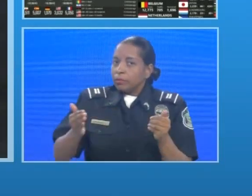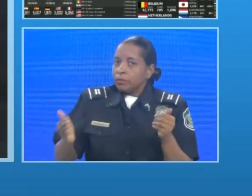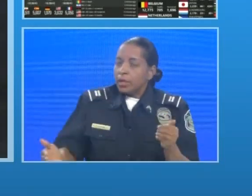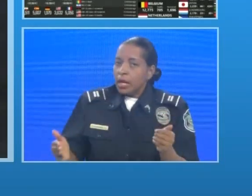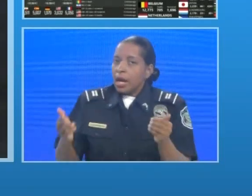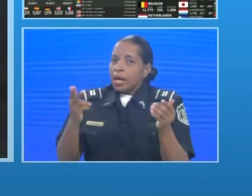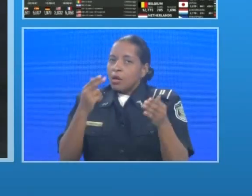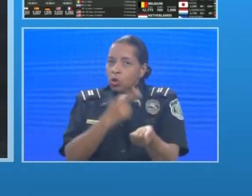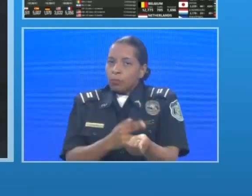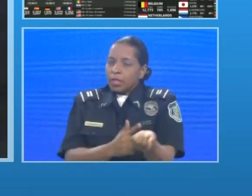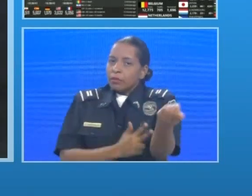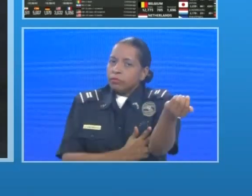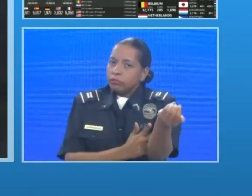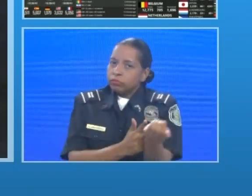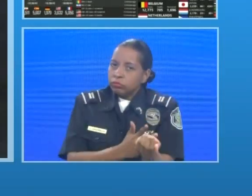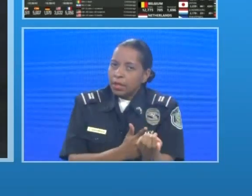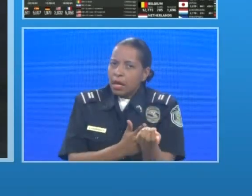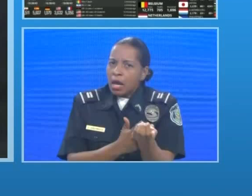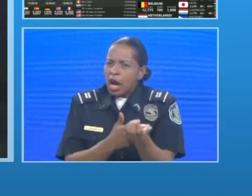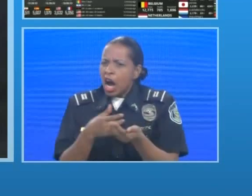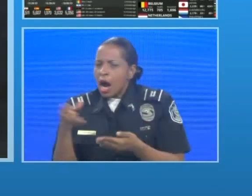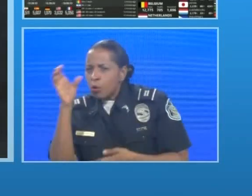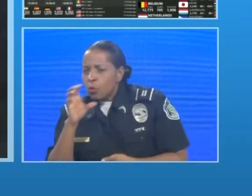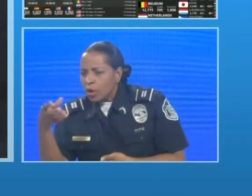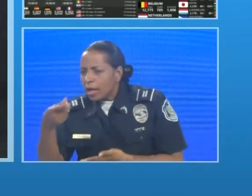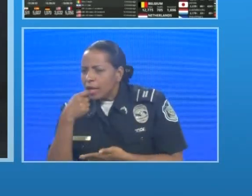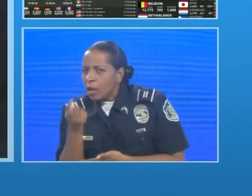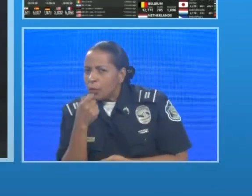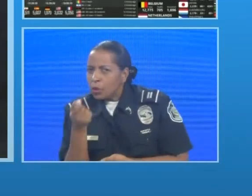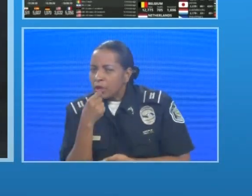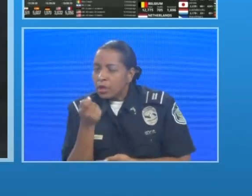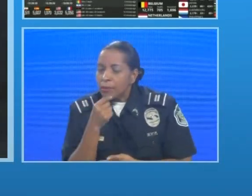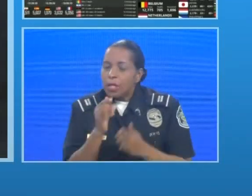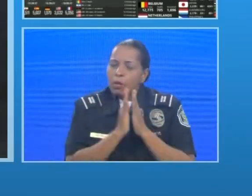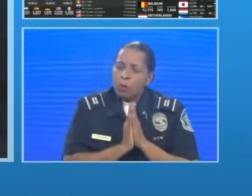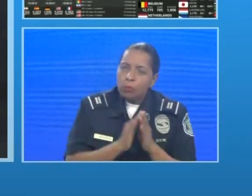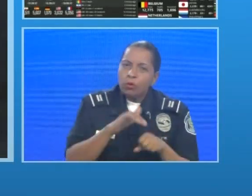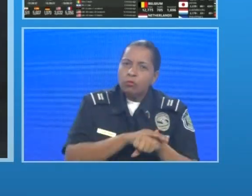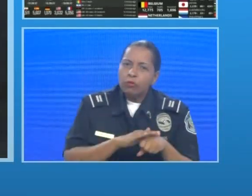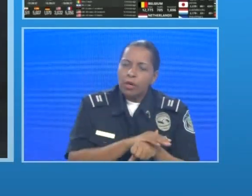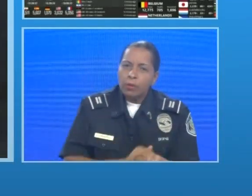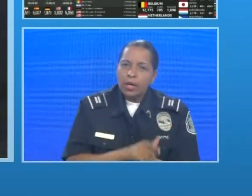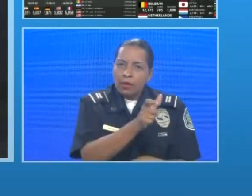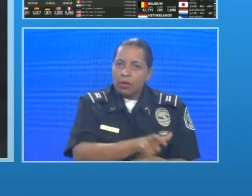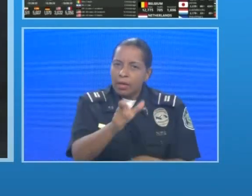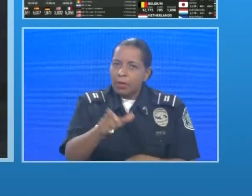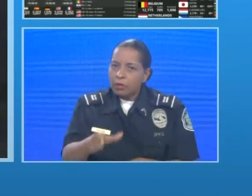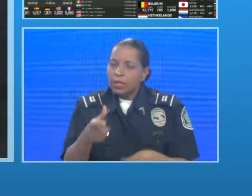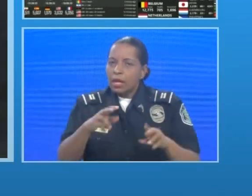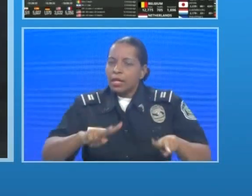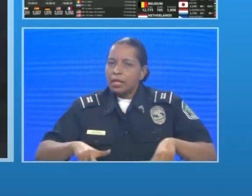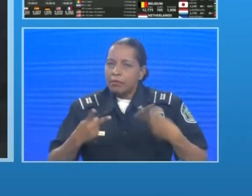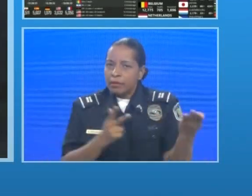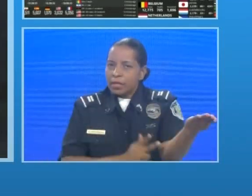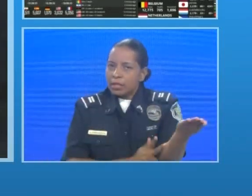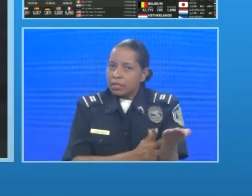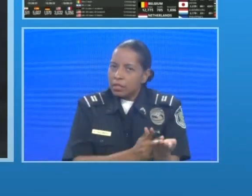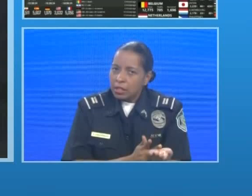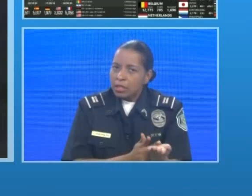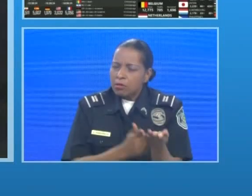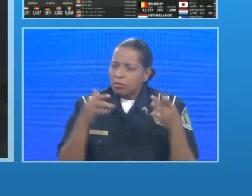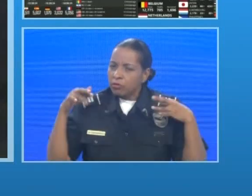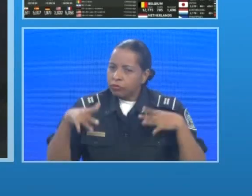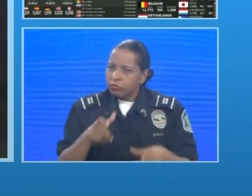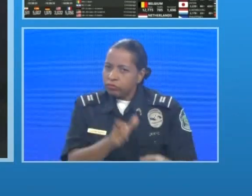Arroz a retirar medicamentos. Le pedimos a la población que esté tranquila y vamos a desconcentrar